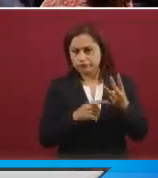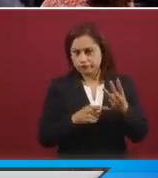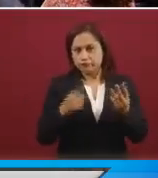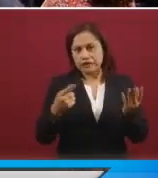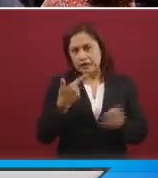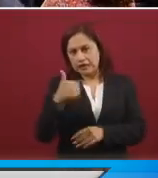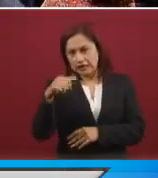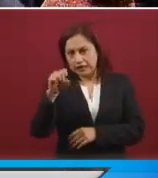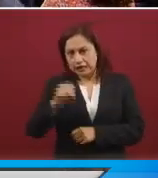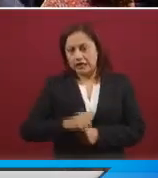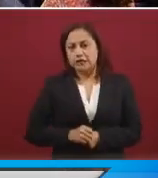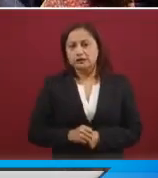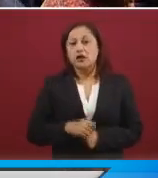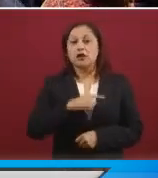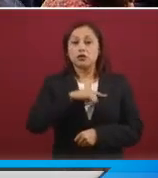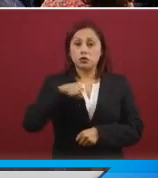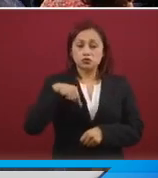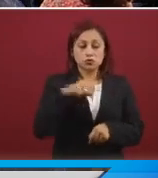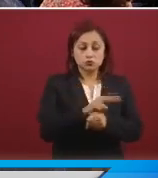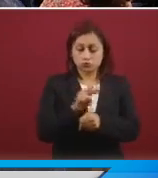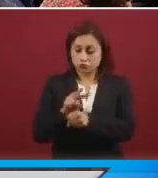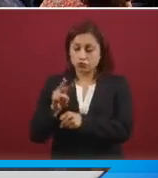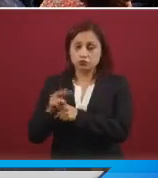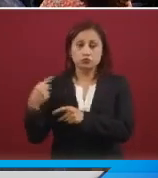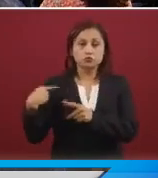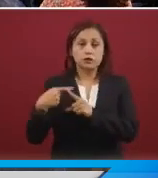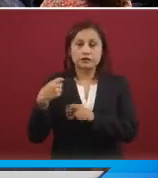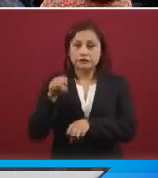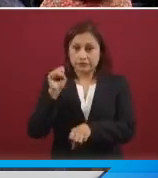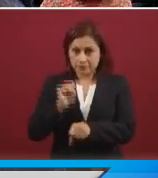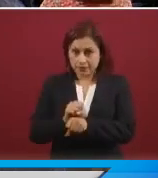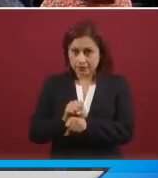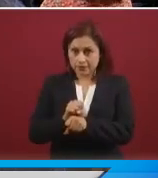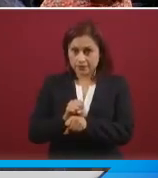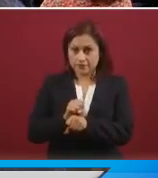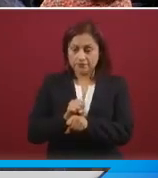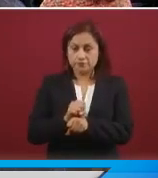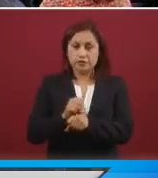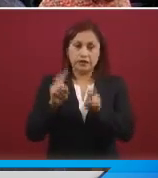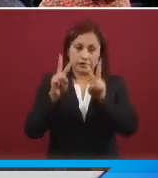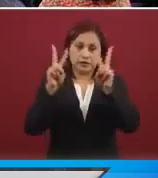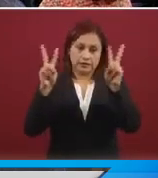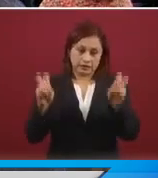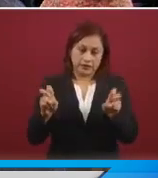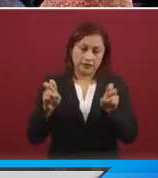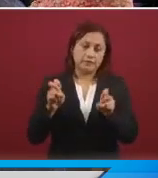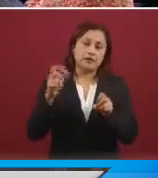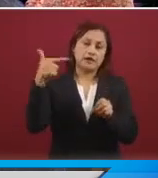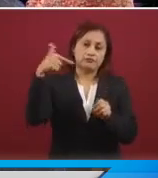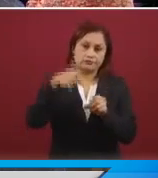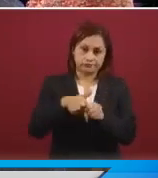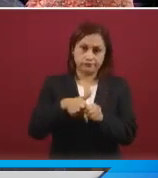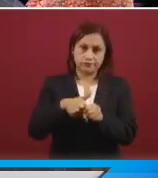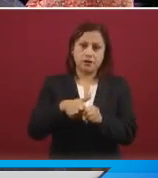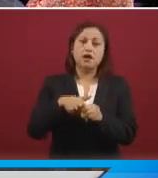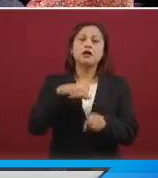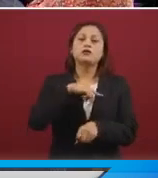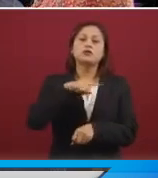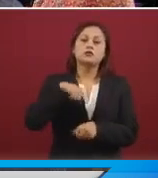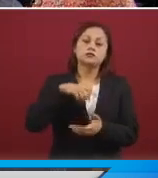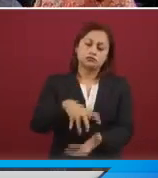gasolinas y gas. Precio promedio por litro de gasolina del 4 de julio al 10 de julio. Con precio alto, gasolina regular marca Chevron